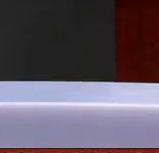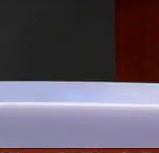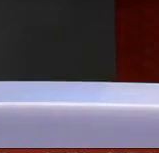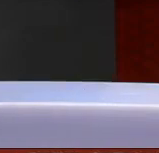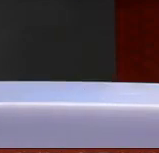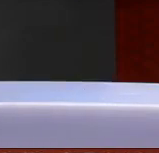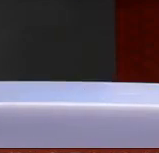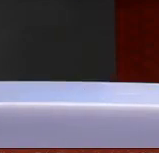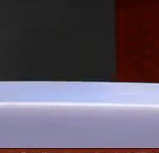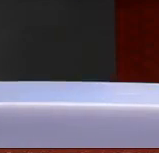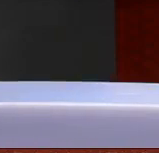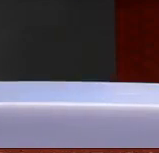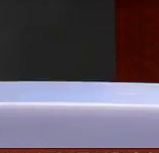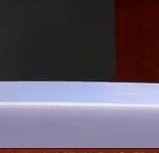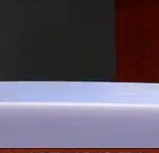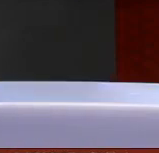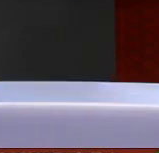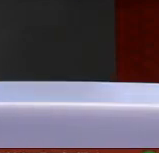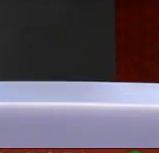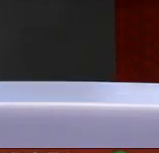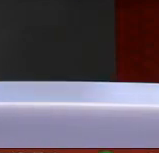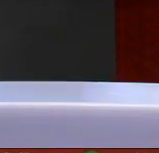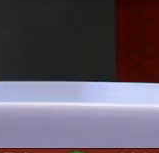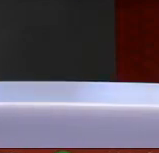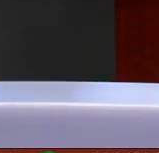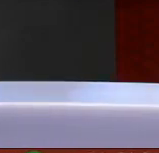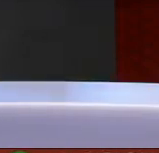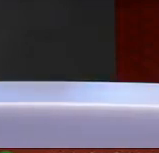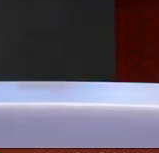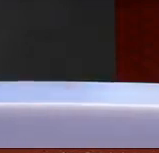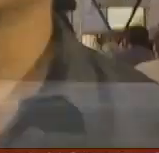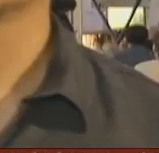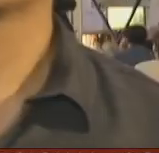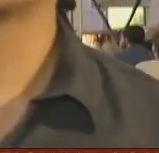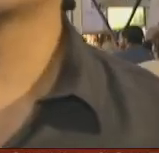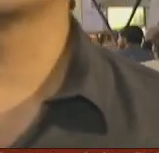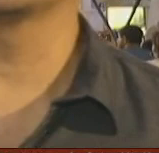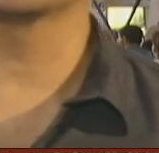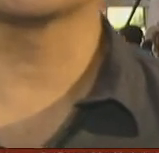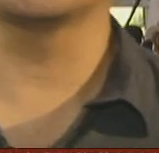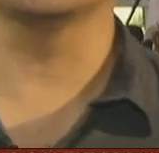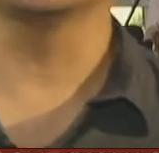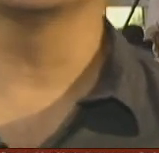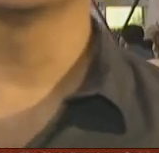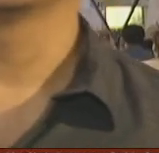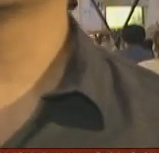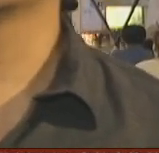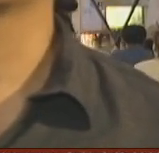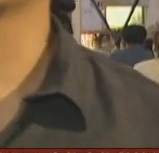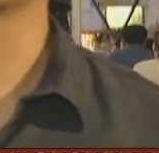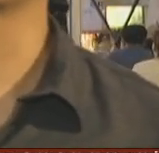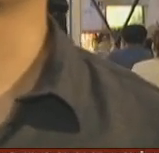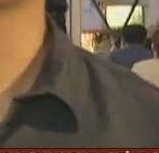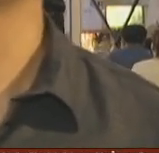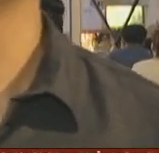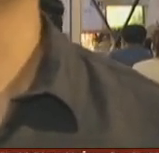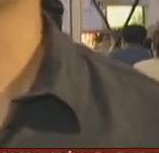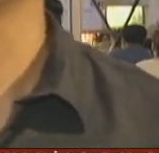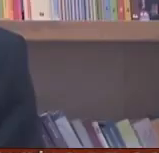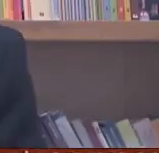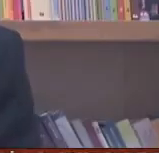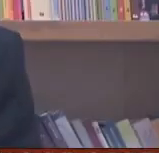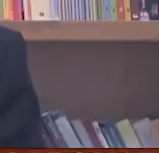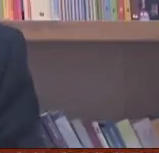El escritor y traductor Juan Gregoriano Regino fue elegido como miembro correspondiente en Oaxaca de la Academia Mexicana de la Lengua. El